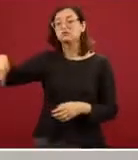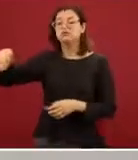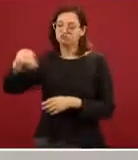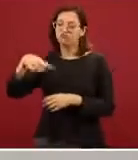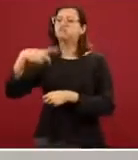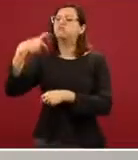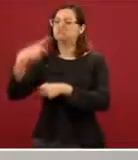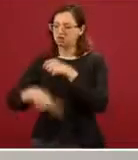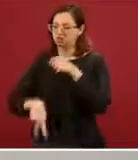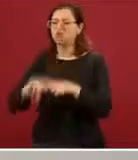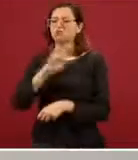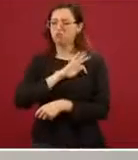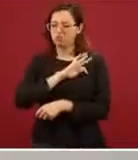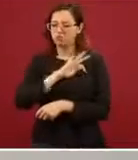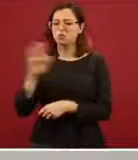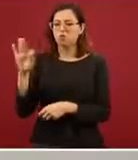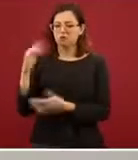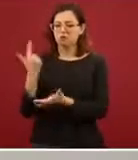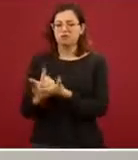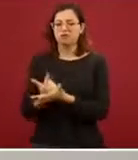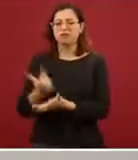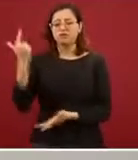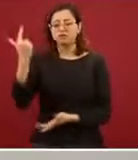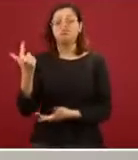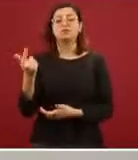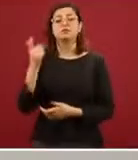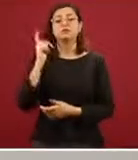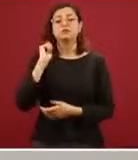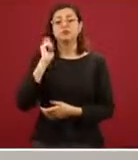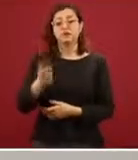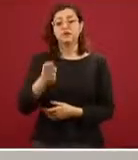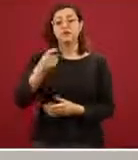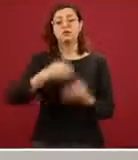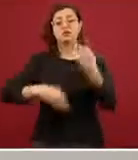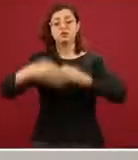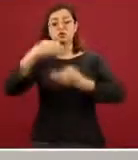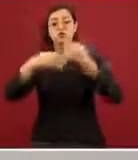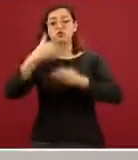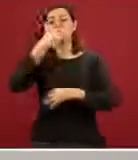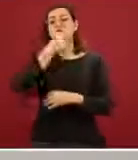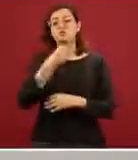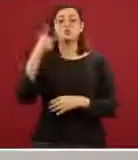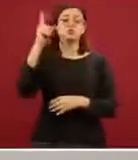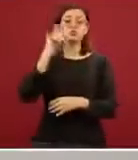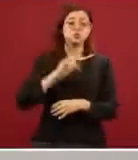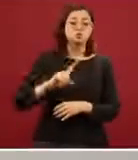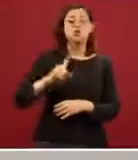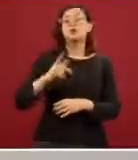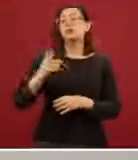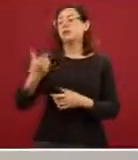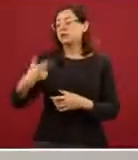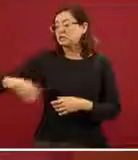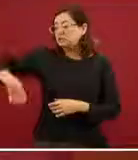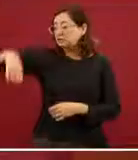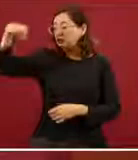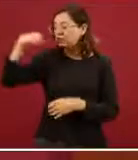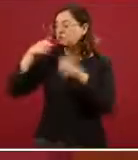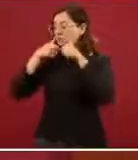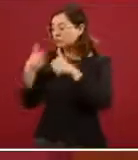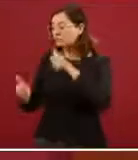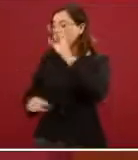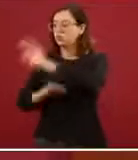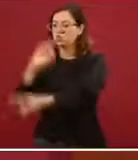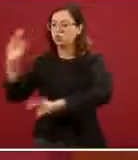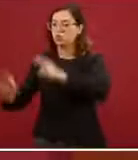de complicaciones. Entonces todas debemos estar al cuidado de las personas adultas mayores. Esto implica una